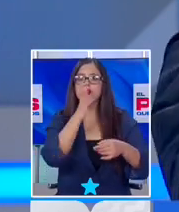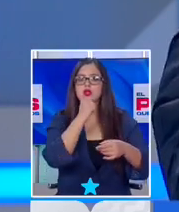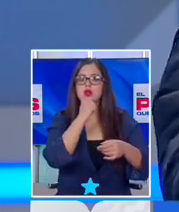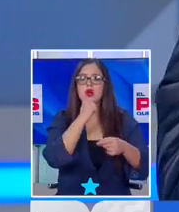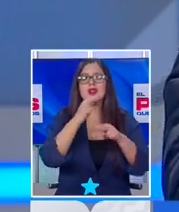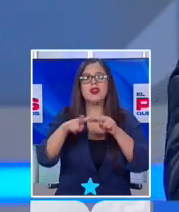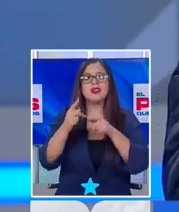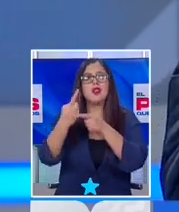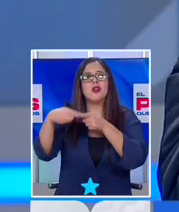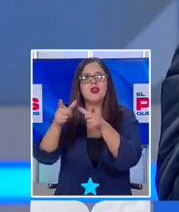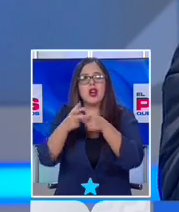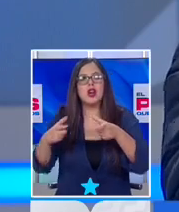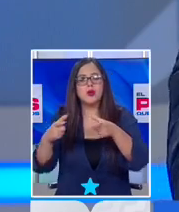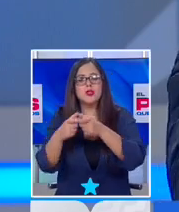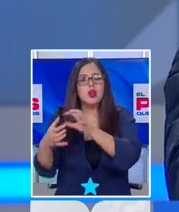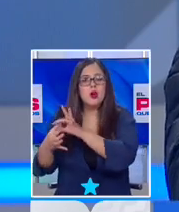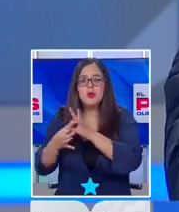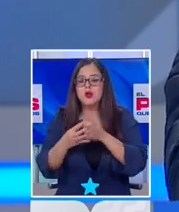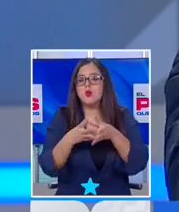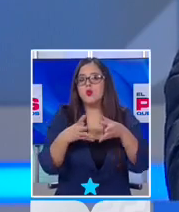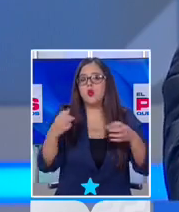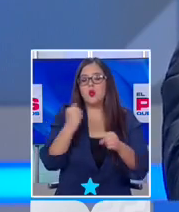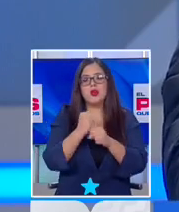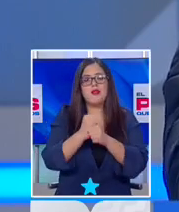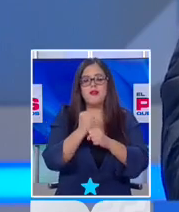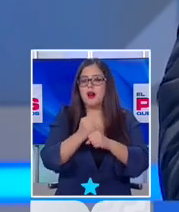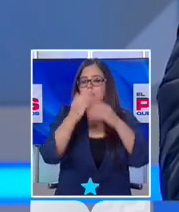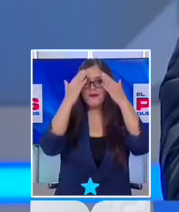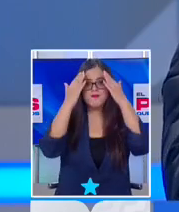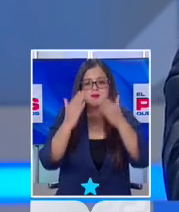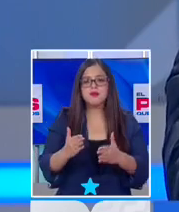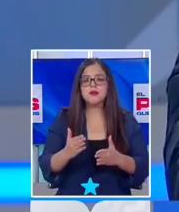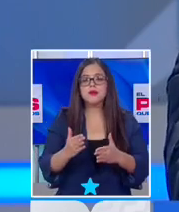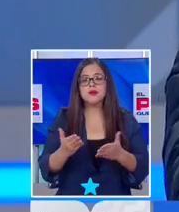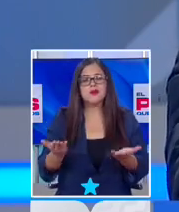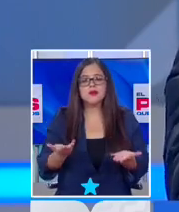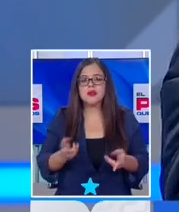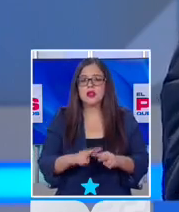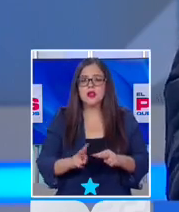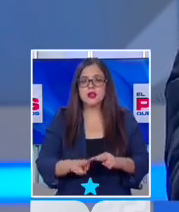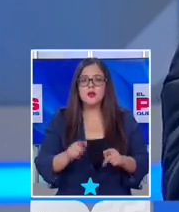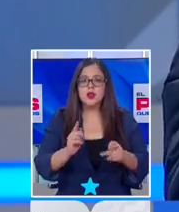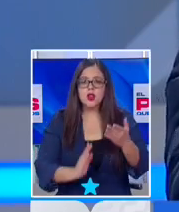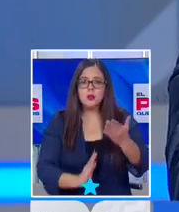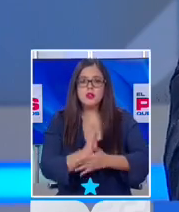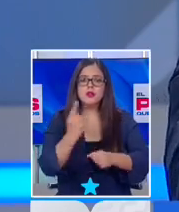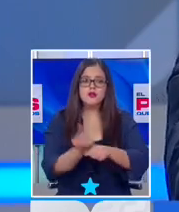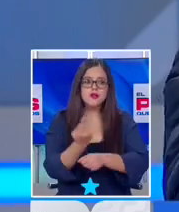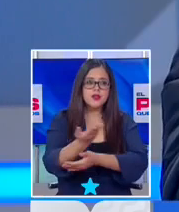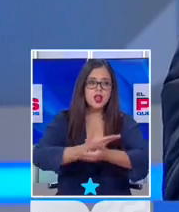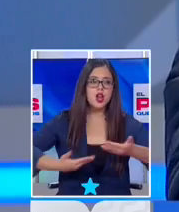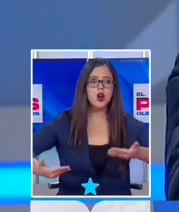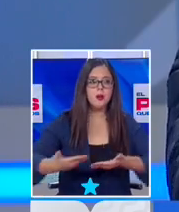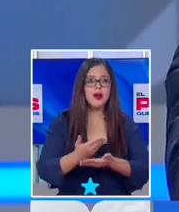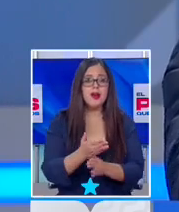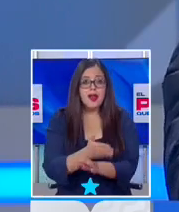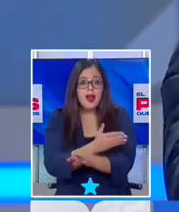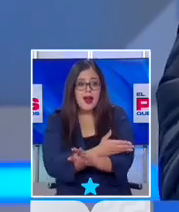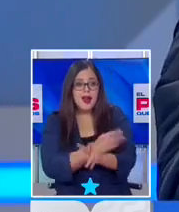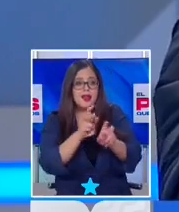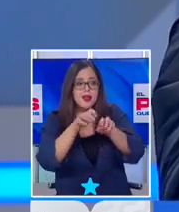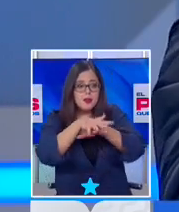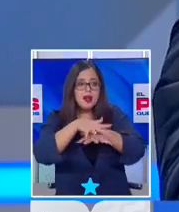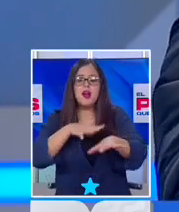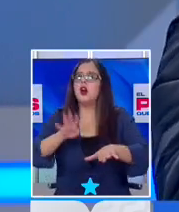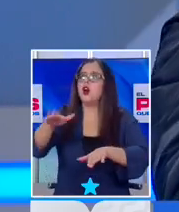hacerlas las otras comisiones por el exceso de trabajo que tenemos entonces qué hacemos en ese sentido empezamos a conversar antes que lleguemos al plenario